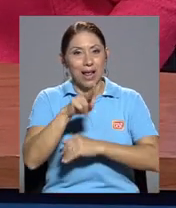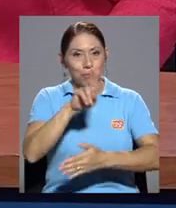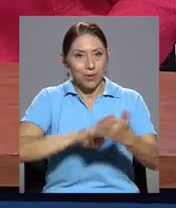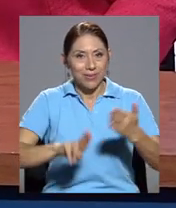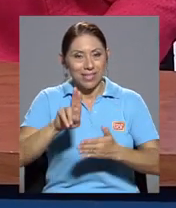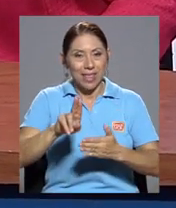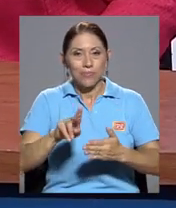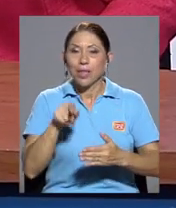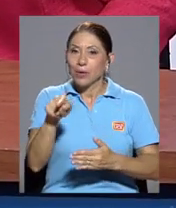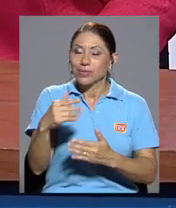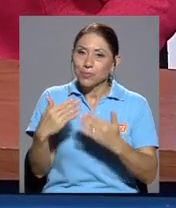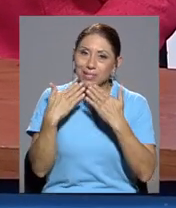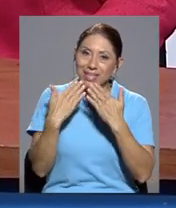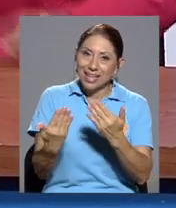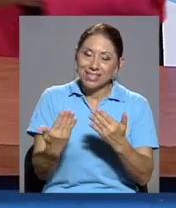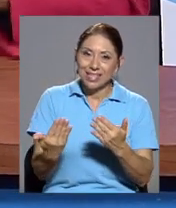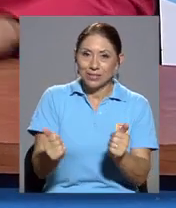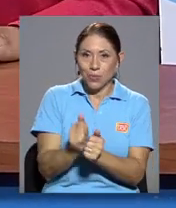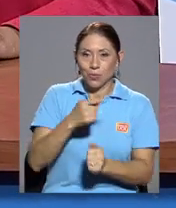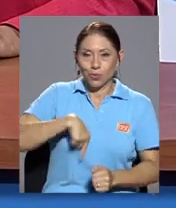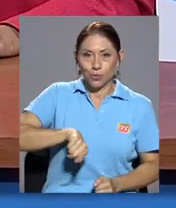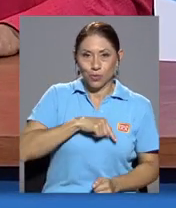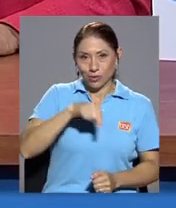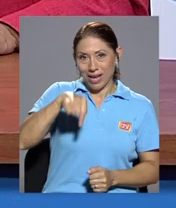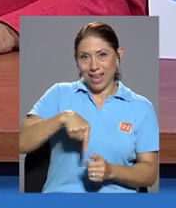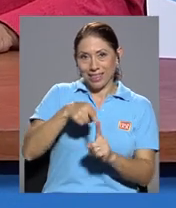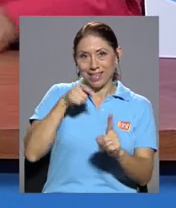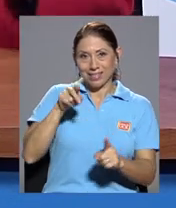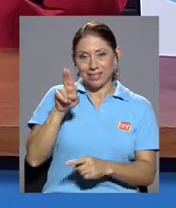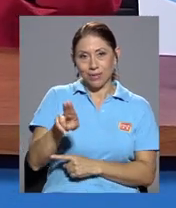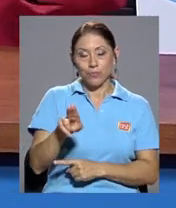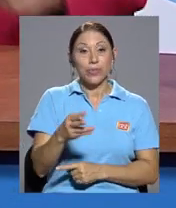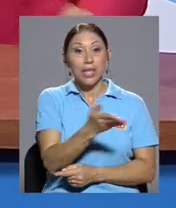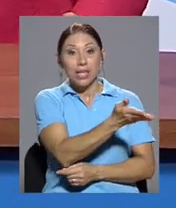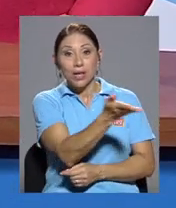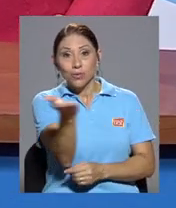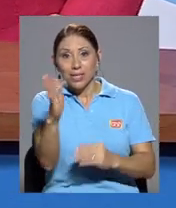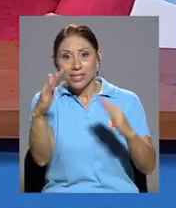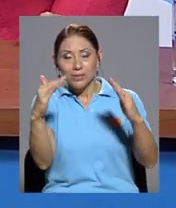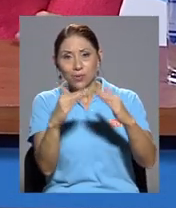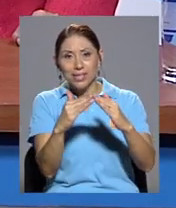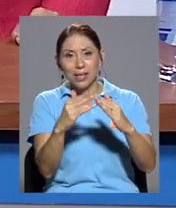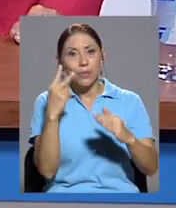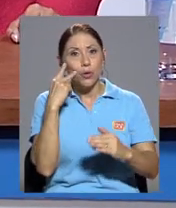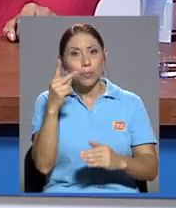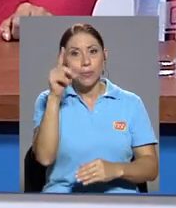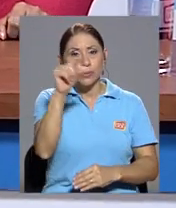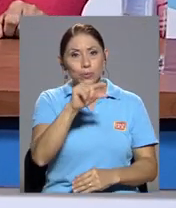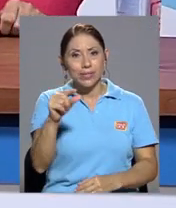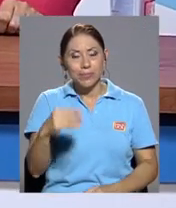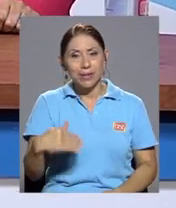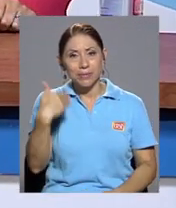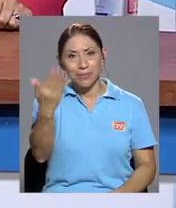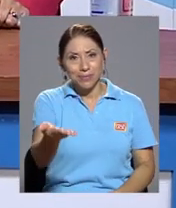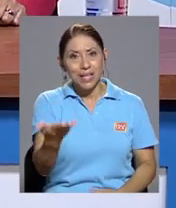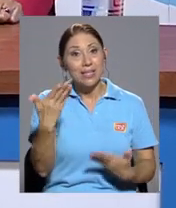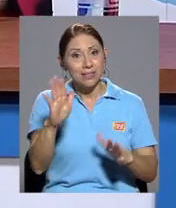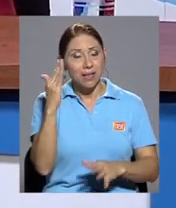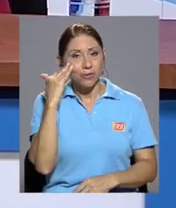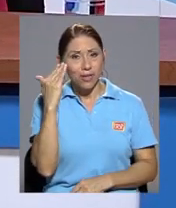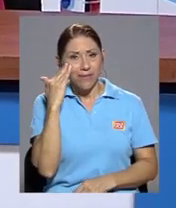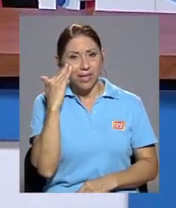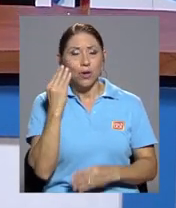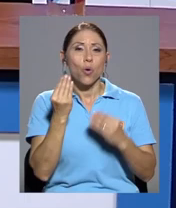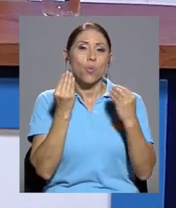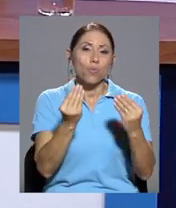muchísimas gracias nuevamente por haber estado con nosotros este ratito a que antes de la uv ya ustedes hayan su casa pues nos vemos a la vuelta de una semana ya lo saben